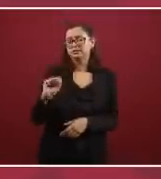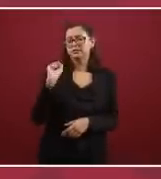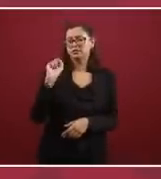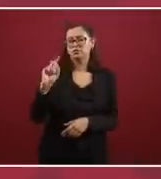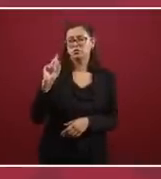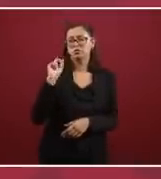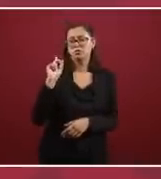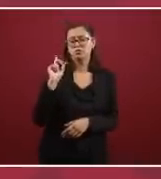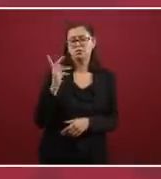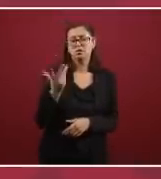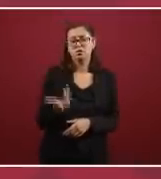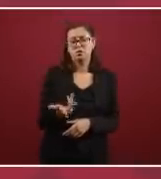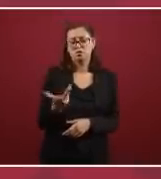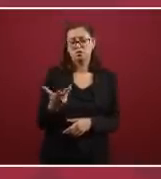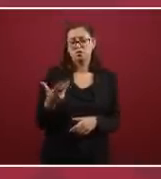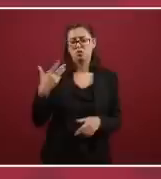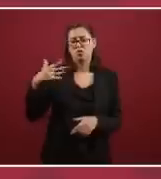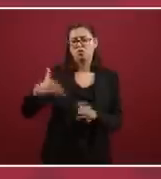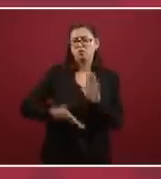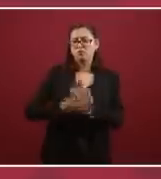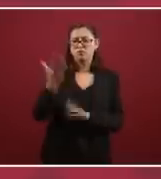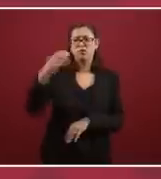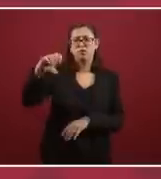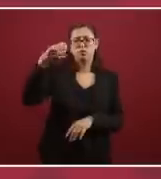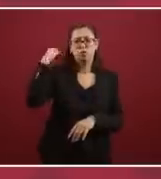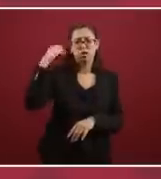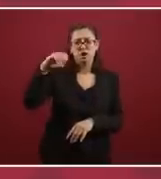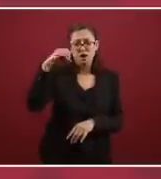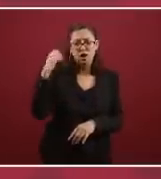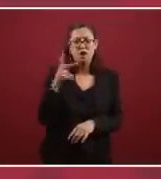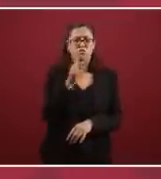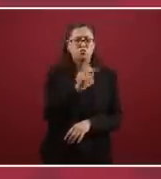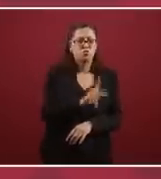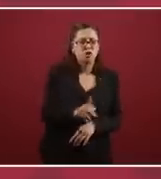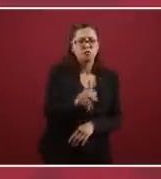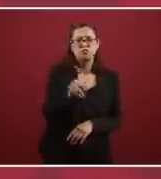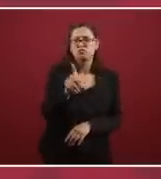en Huautla, en Villalta, en